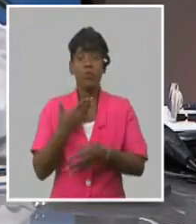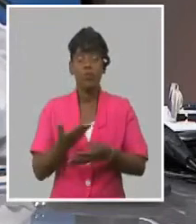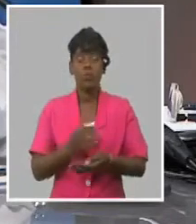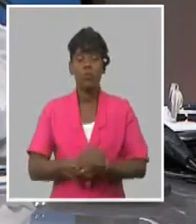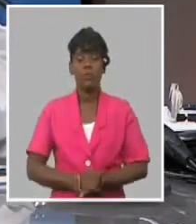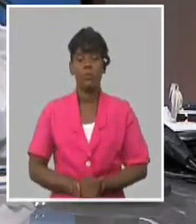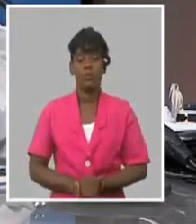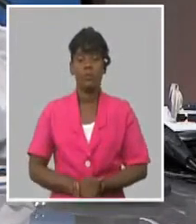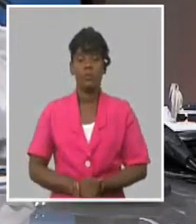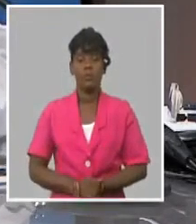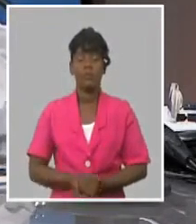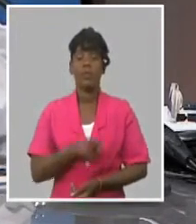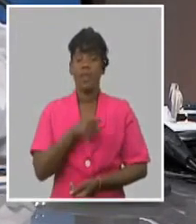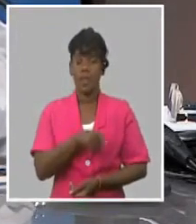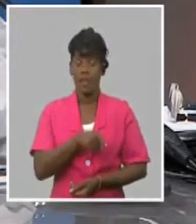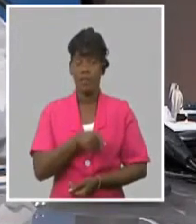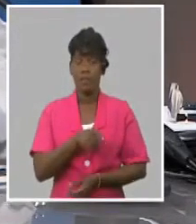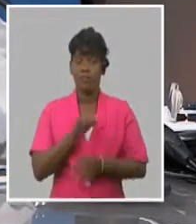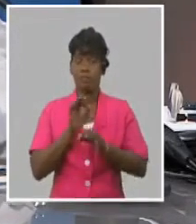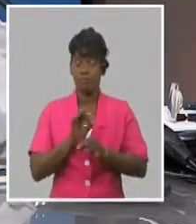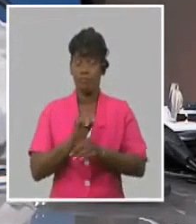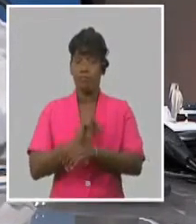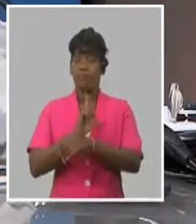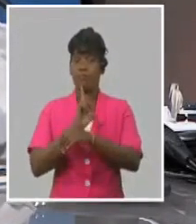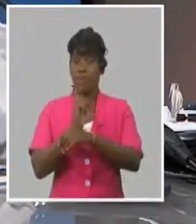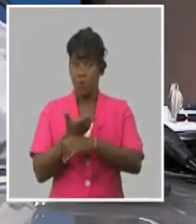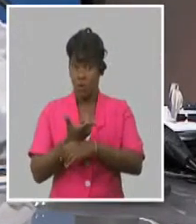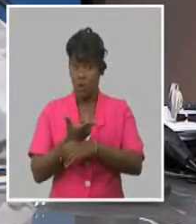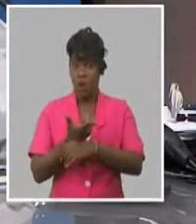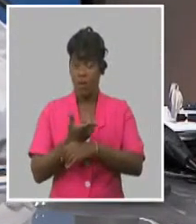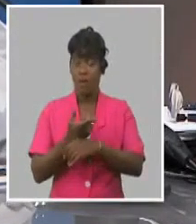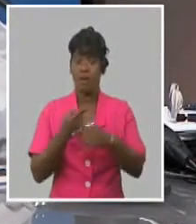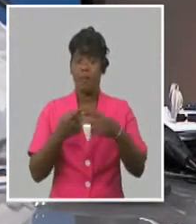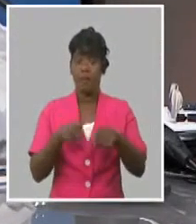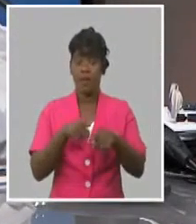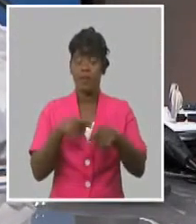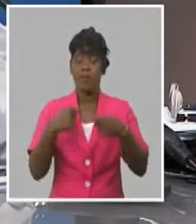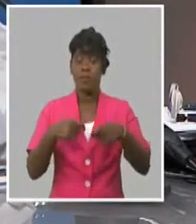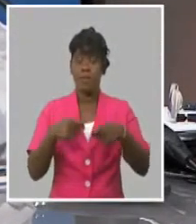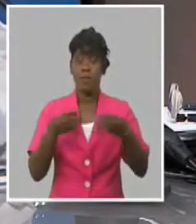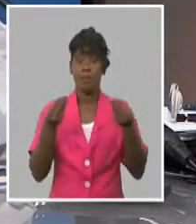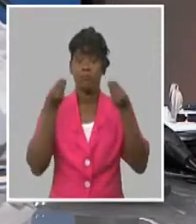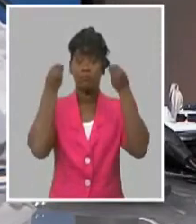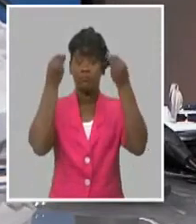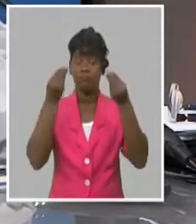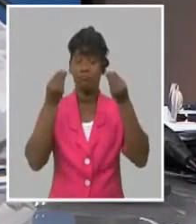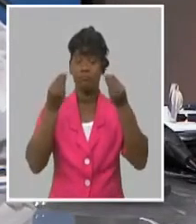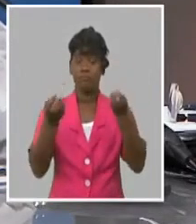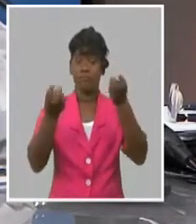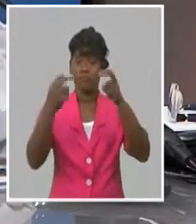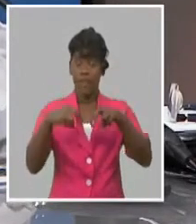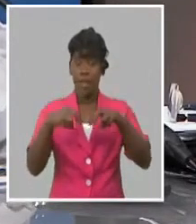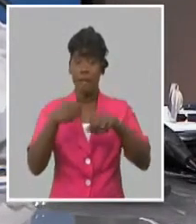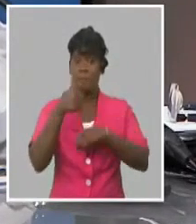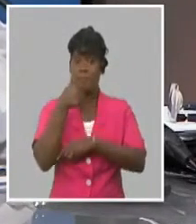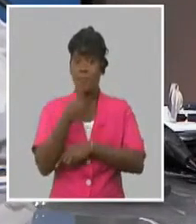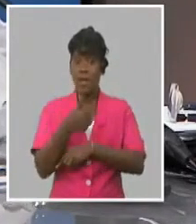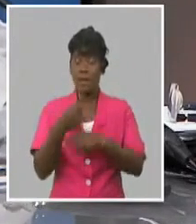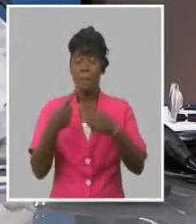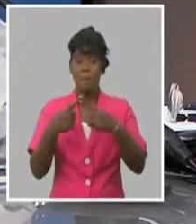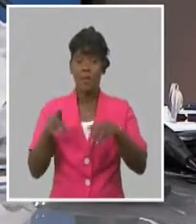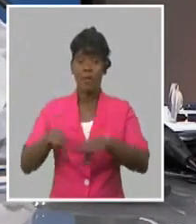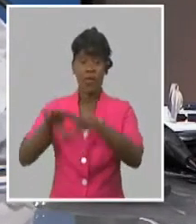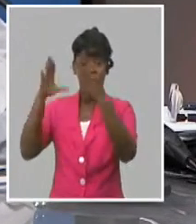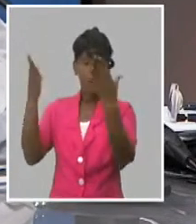que esto lleva, unificar los tipos de cambio lleva a hacer una devaluación. Y en cualquier lugar del